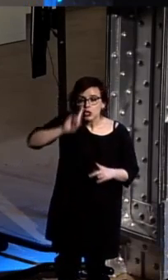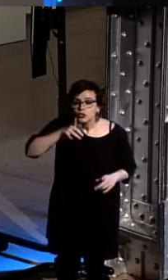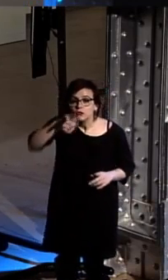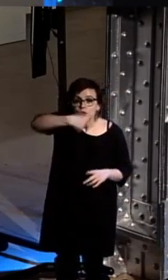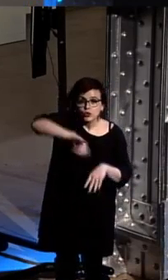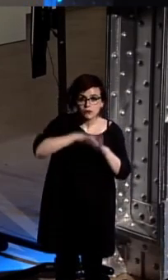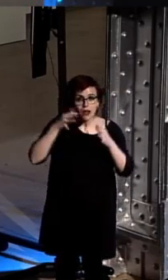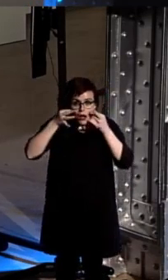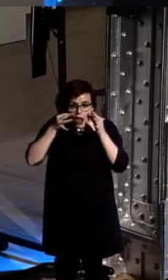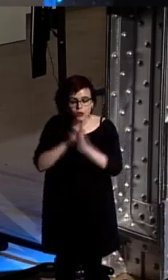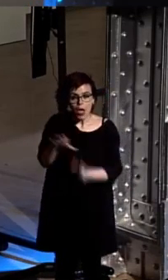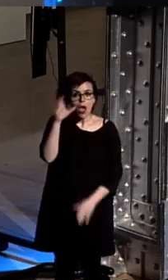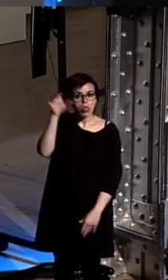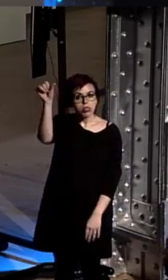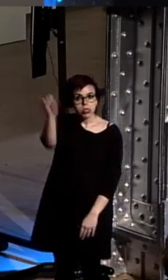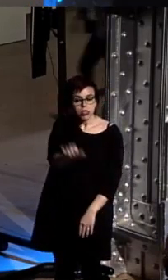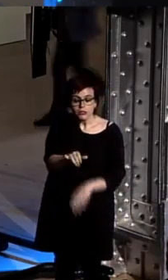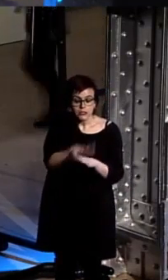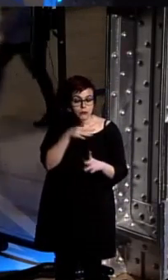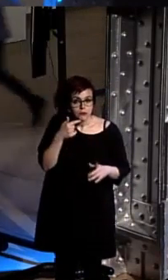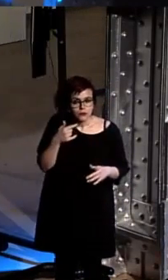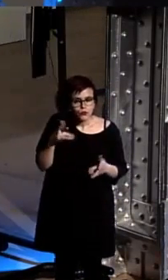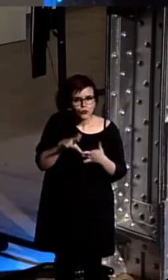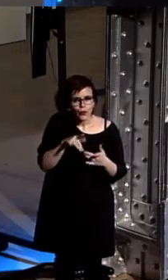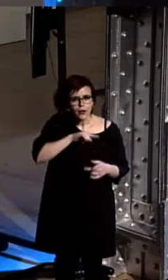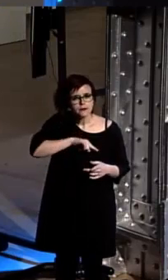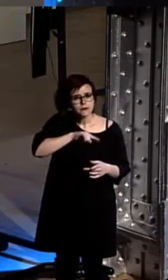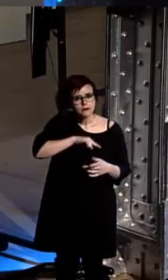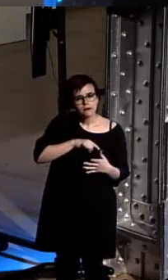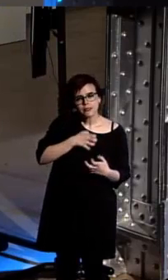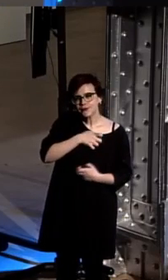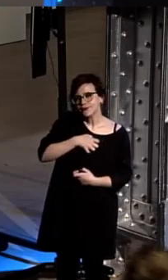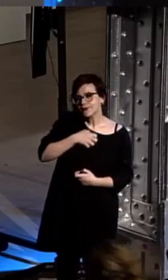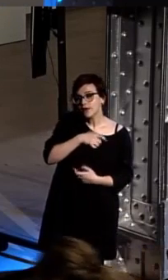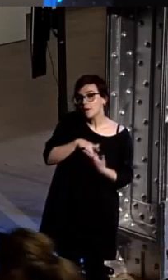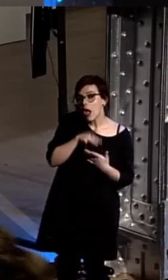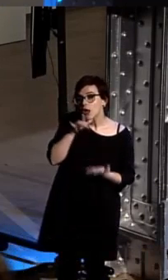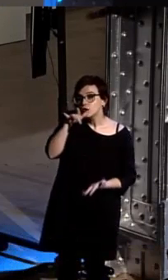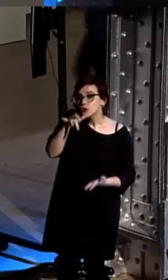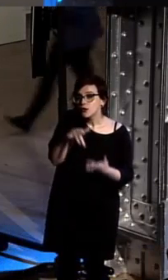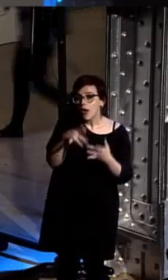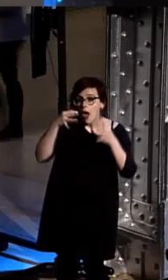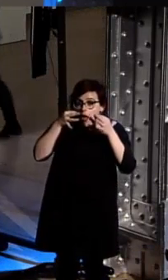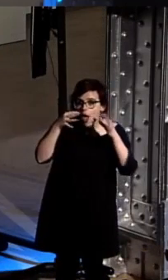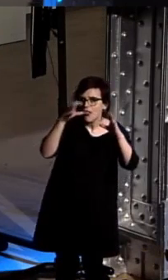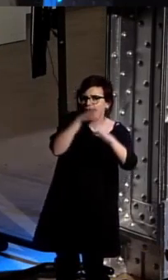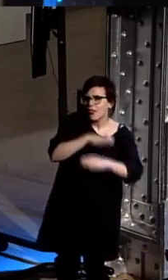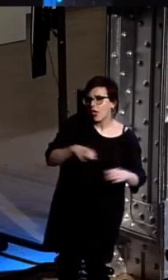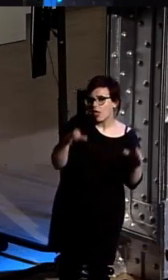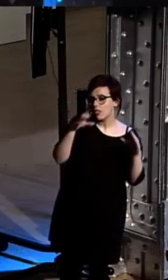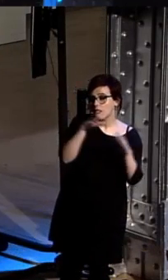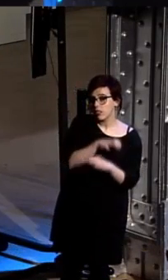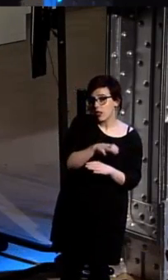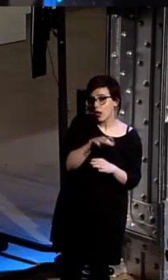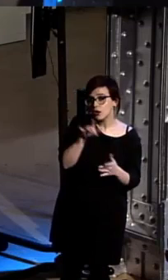pero la verdad que yo escuchándolos me sigue quedando la duda de hasta qué punto la ciencia podrá reproducir